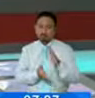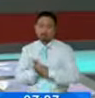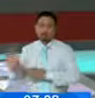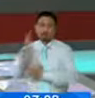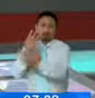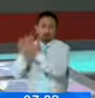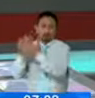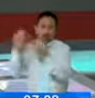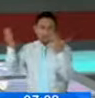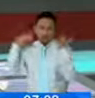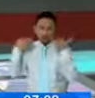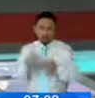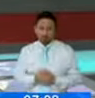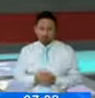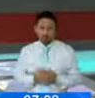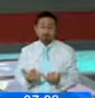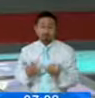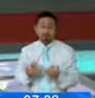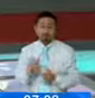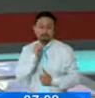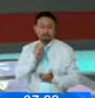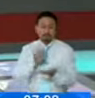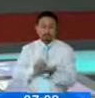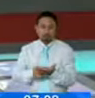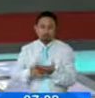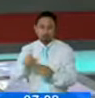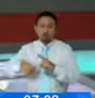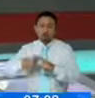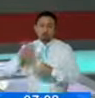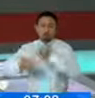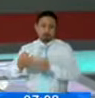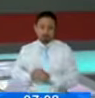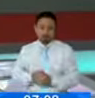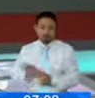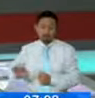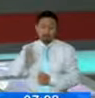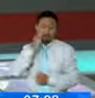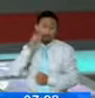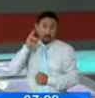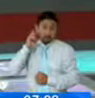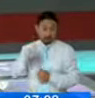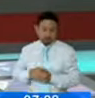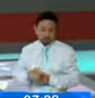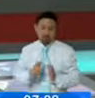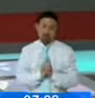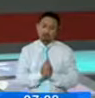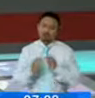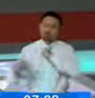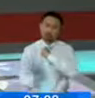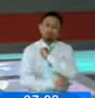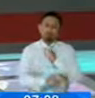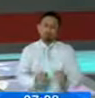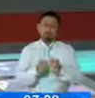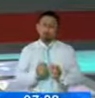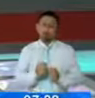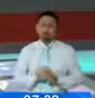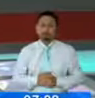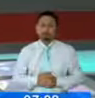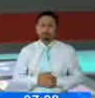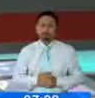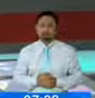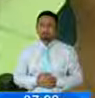Guayaquil. Mientras se fija la audiencia de juzgamiento, la madre de la presunta víctima exige que sea sancionado con todo el rigor de la